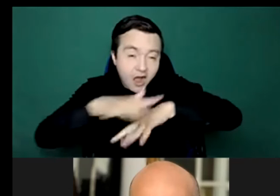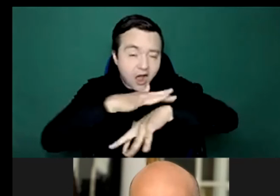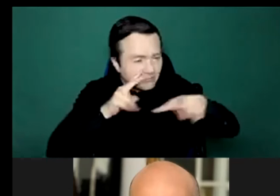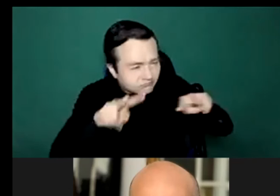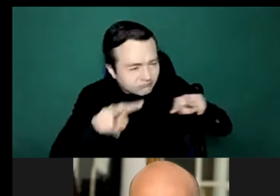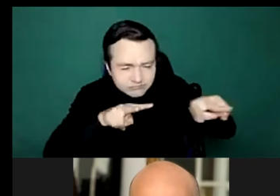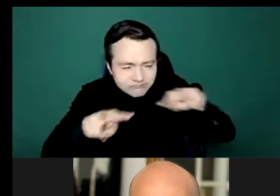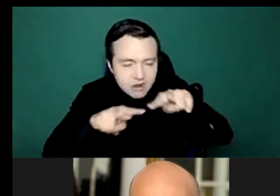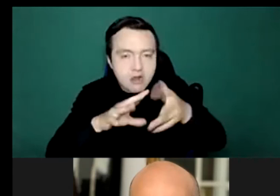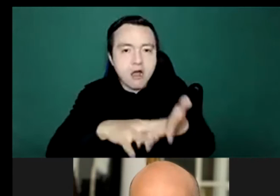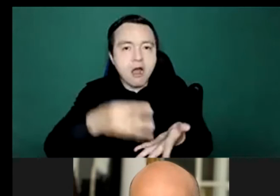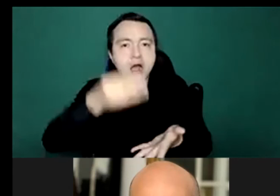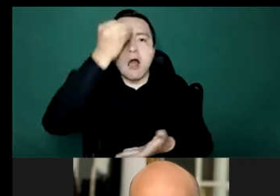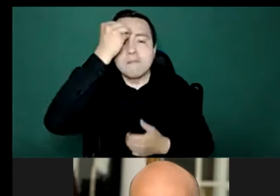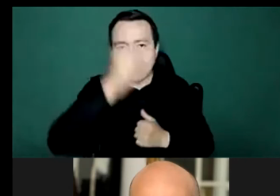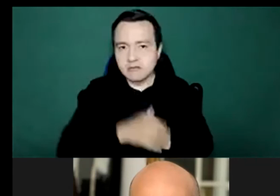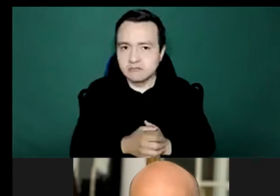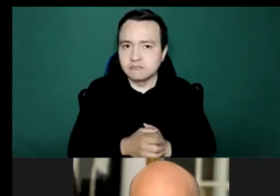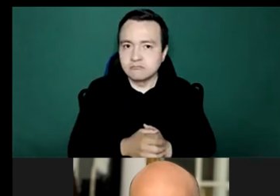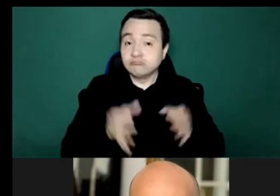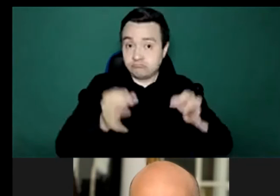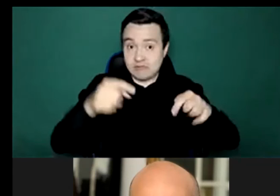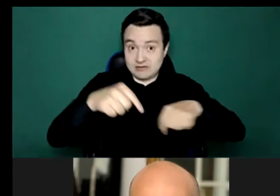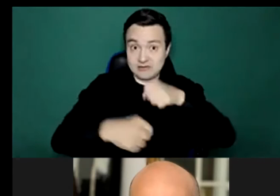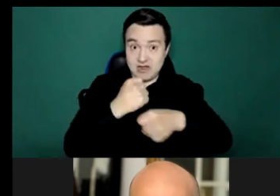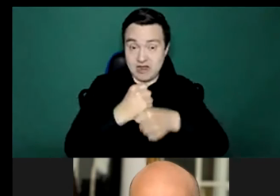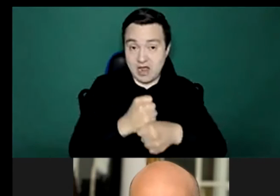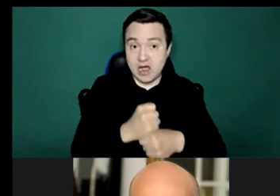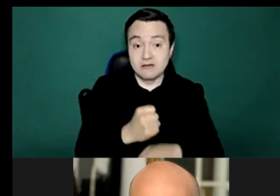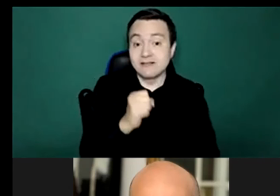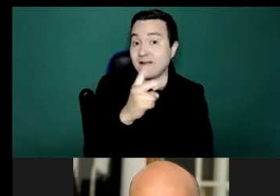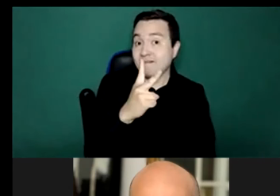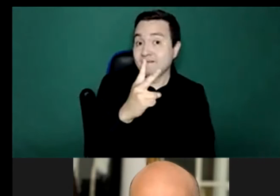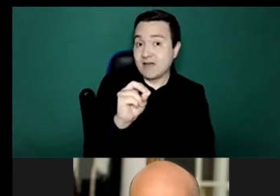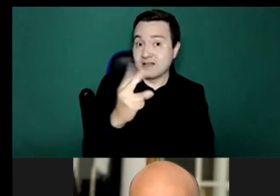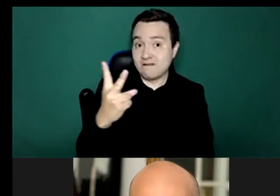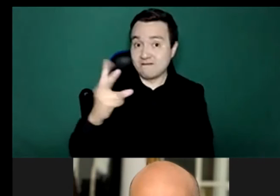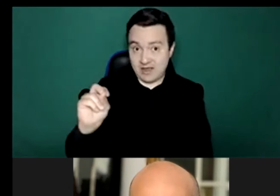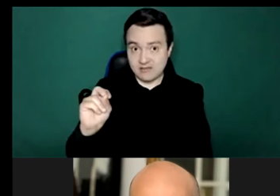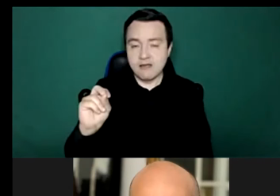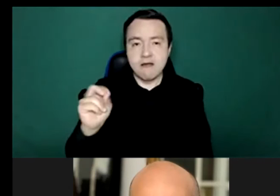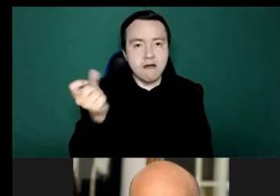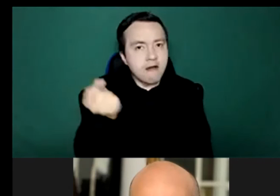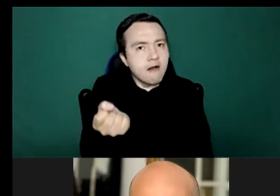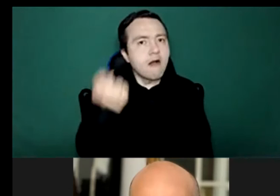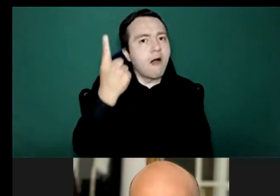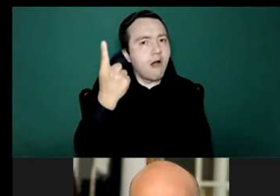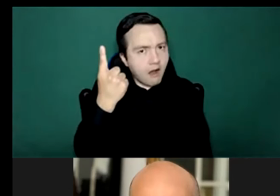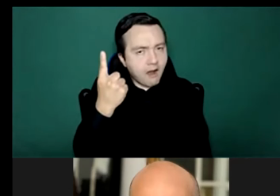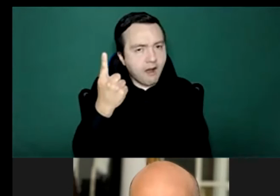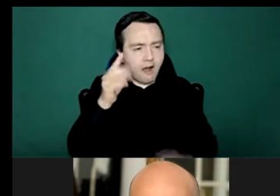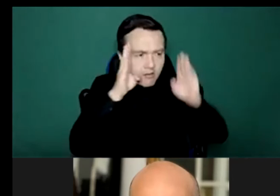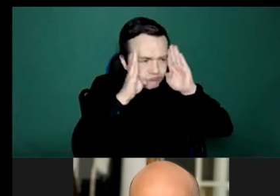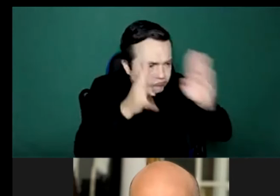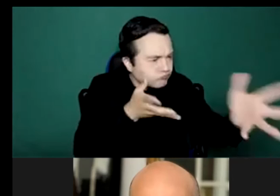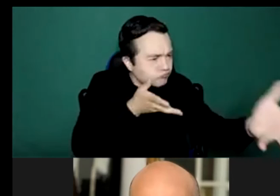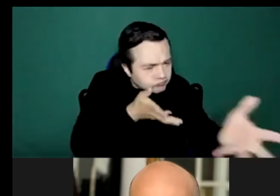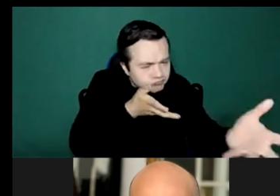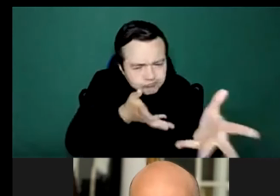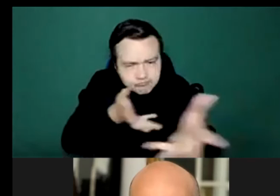enseñanzas que el 2020 nos ha dejado, hemos aprendido que enfrentar a pandemia e atender suas